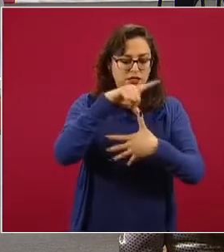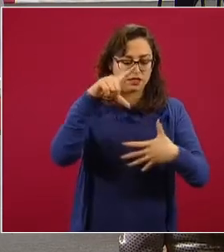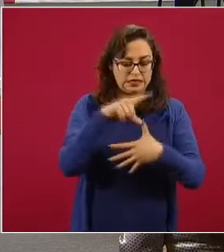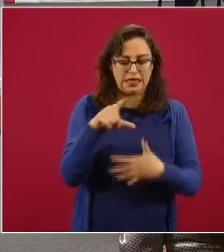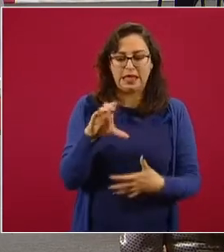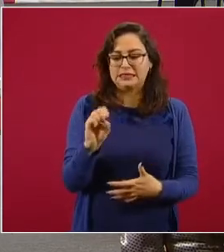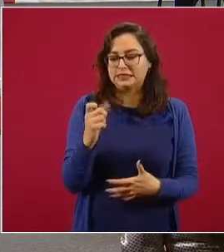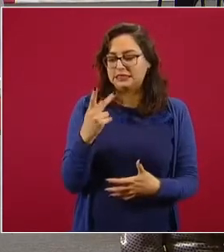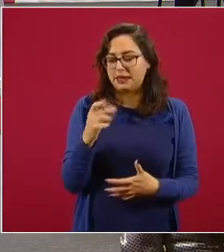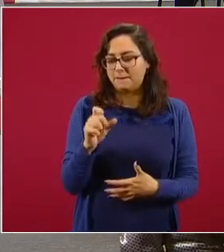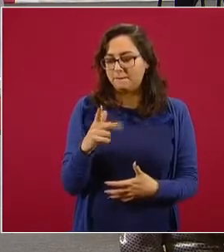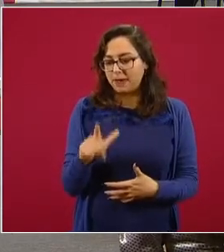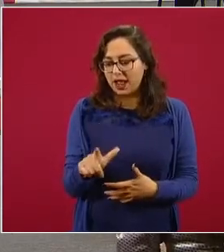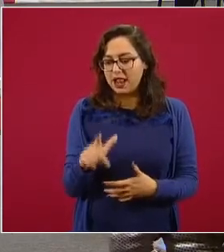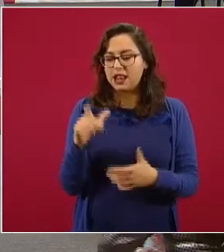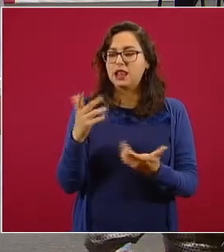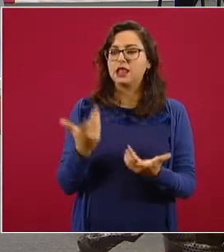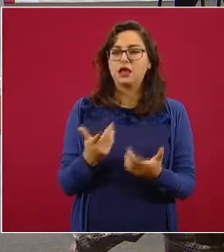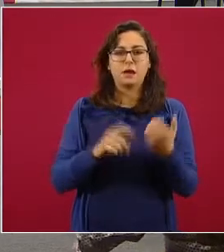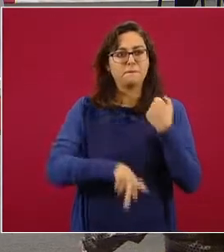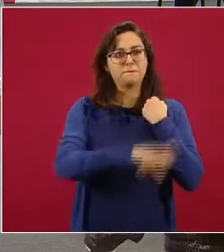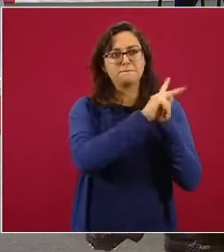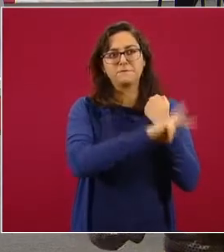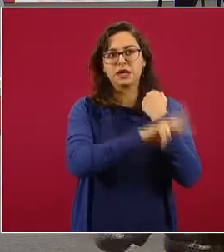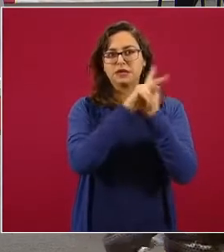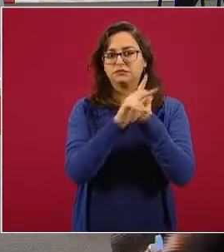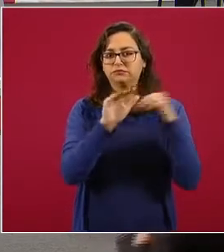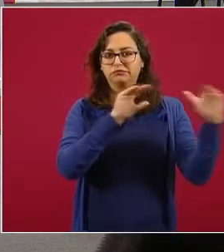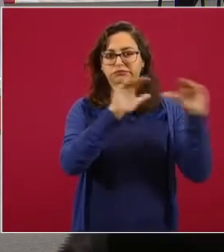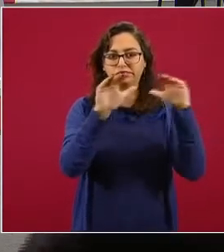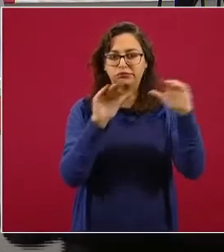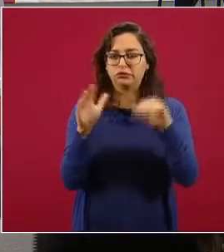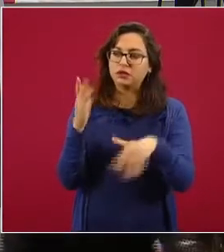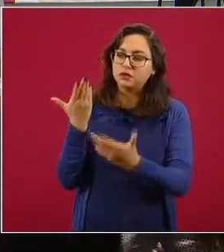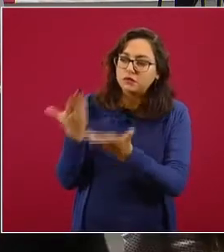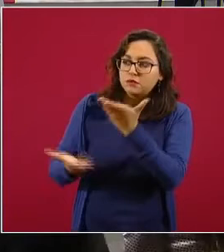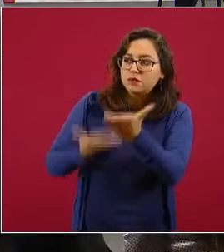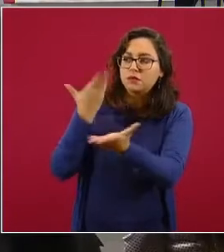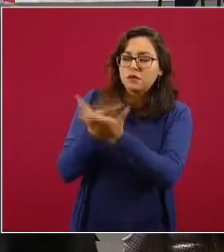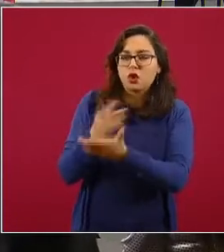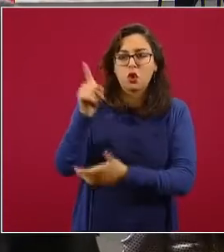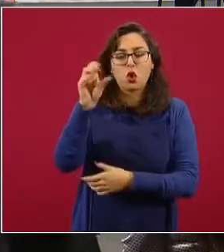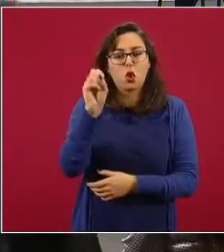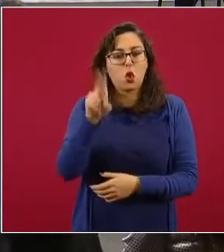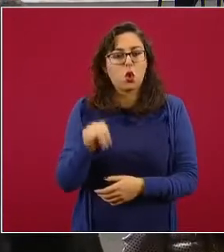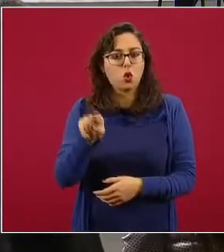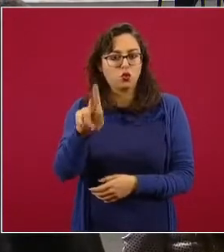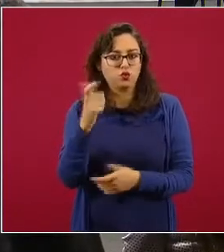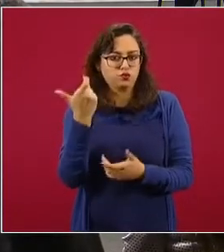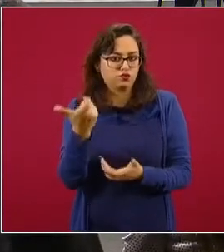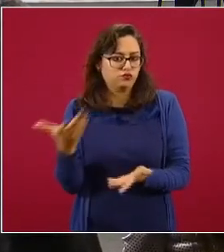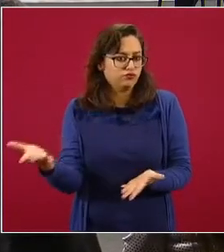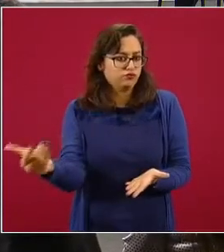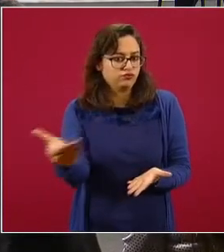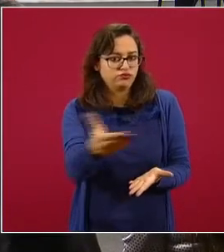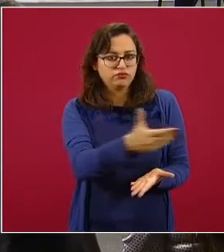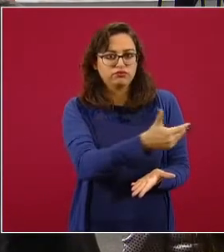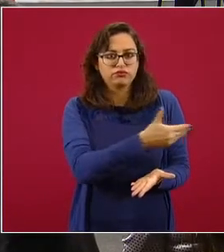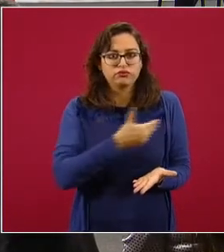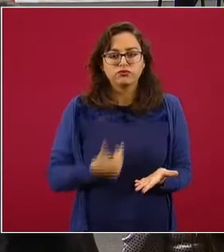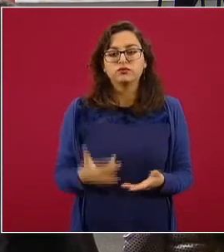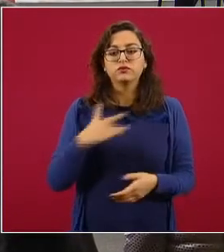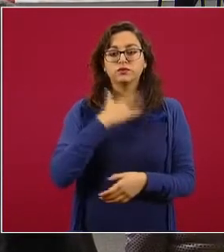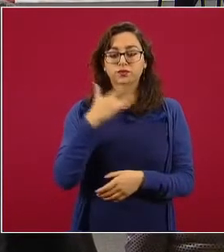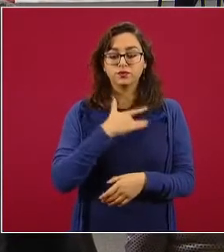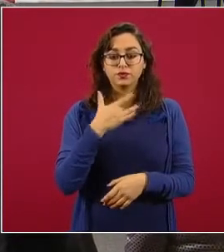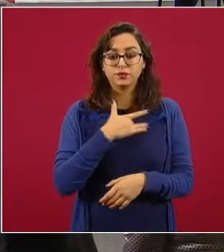mundo, que la ONU pueda ocuparse de la recuperación económica. Es cierto que hoy por hoy el tema prioritario pues,